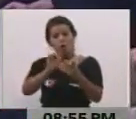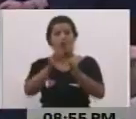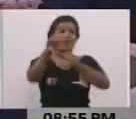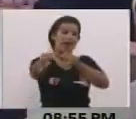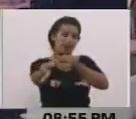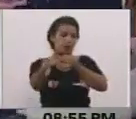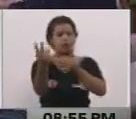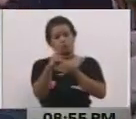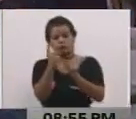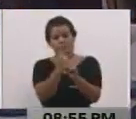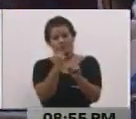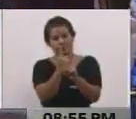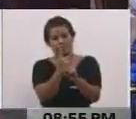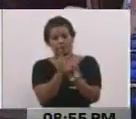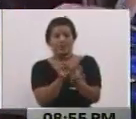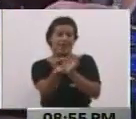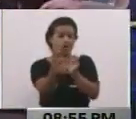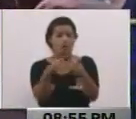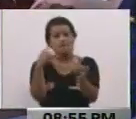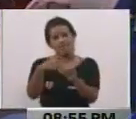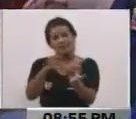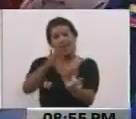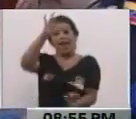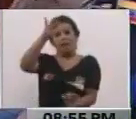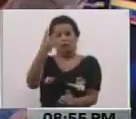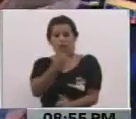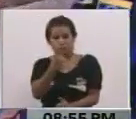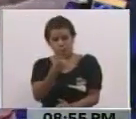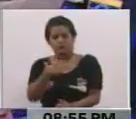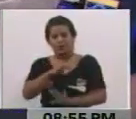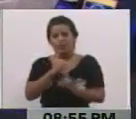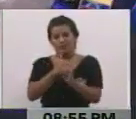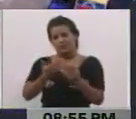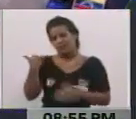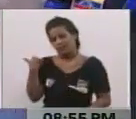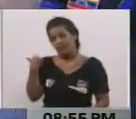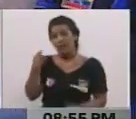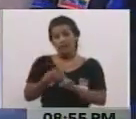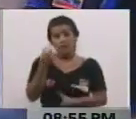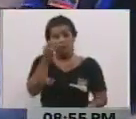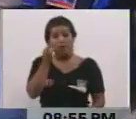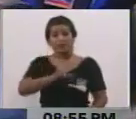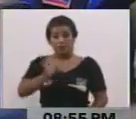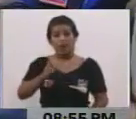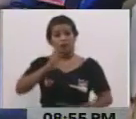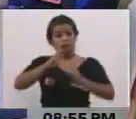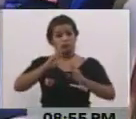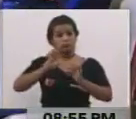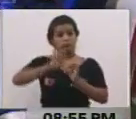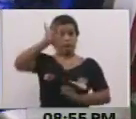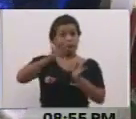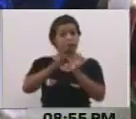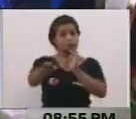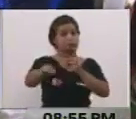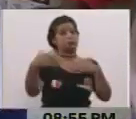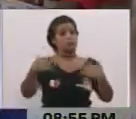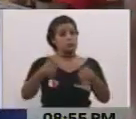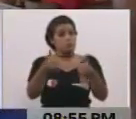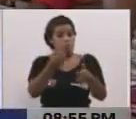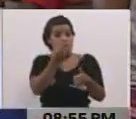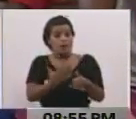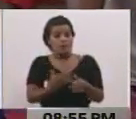personales de metros, siendo los últimos dos récords nacionales en Venezuela. Y recordemos que el 14 de agosto obtuvo la medalla